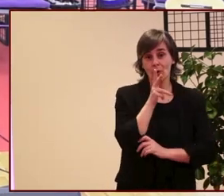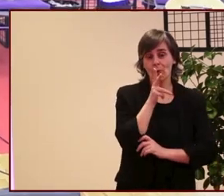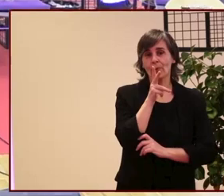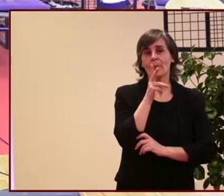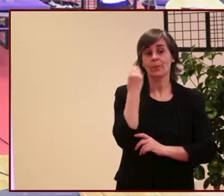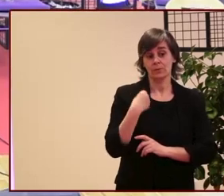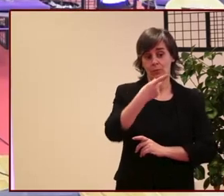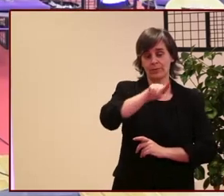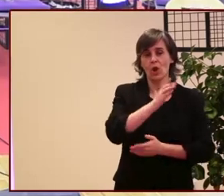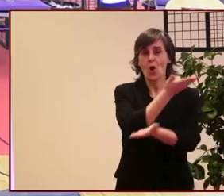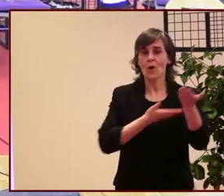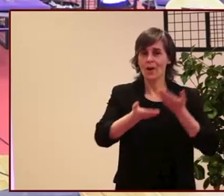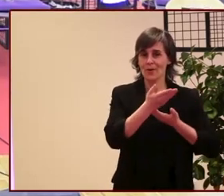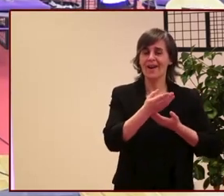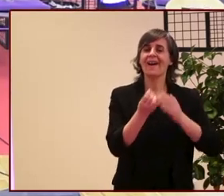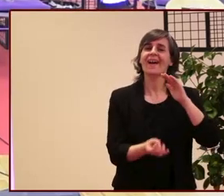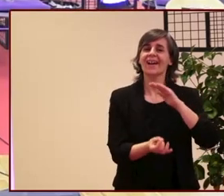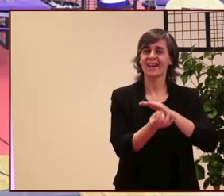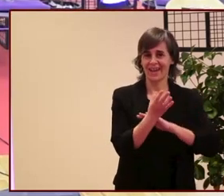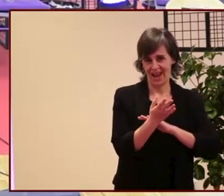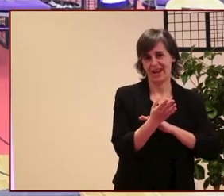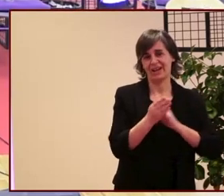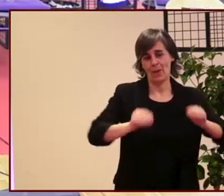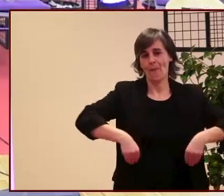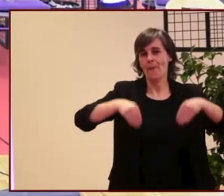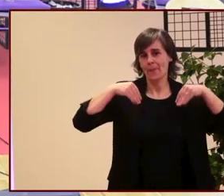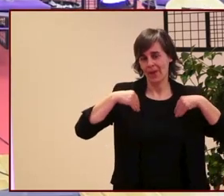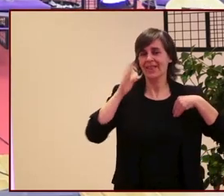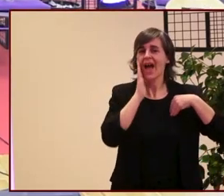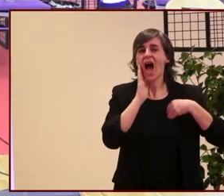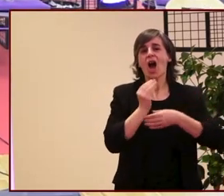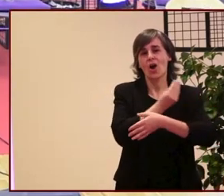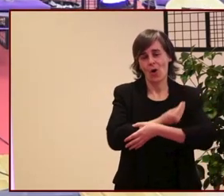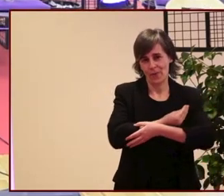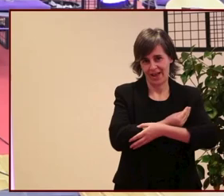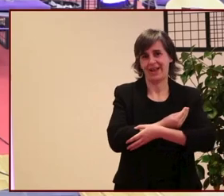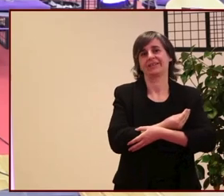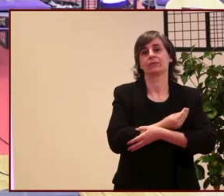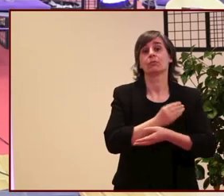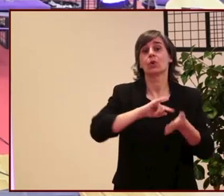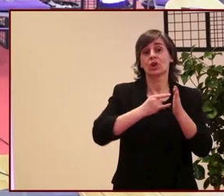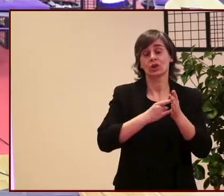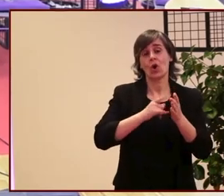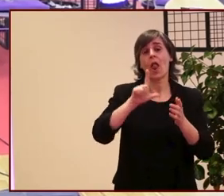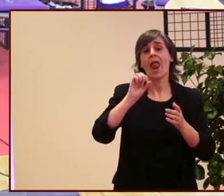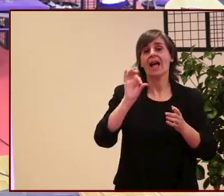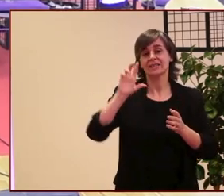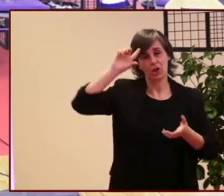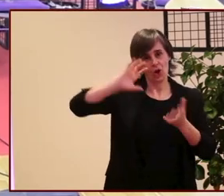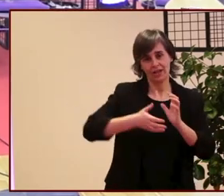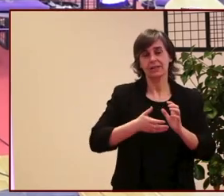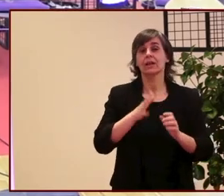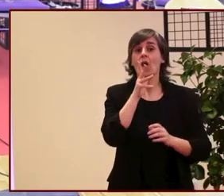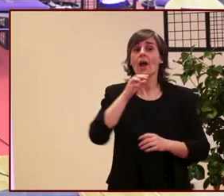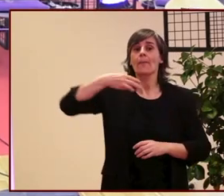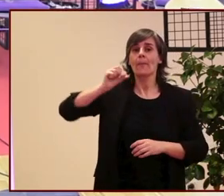contribuyeron a crear esta manta a manta cobijado proyecto las locas tenemos con nuevos a marisa salgueiro la